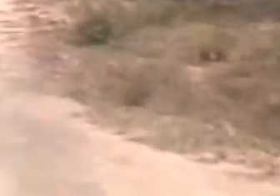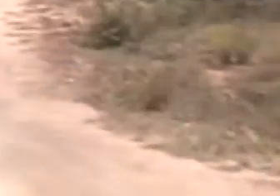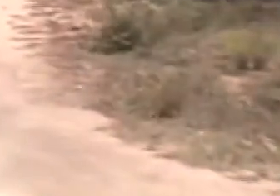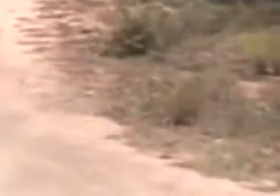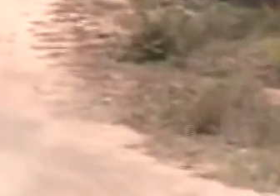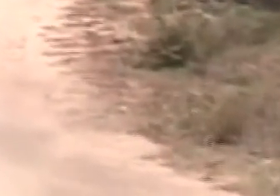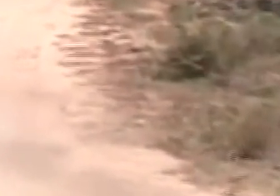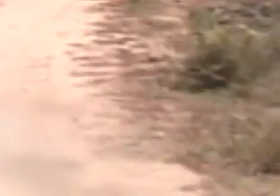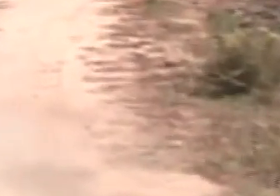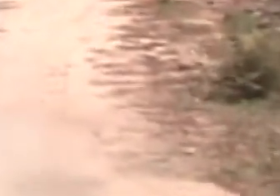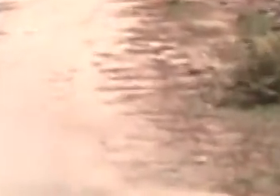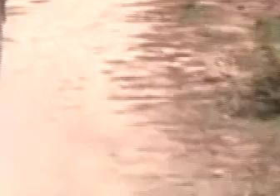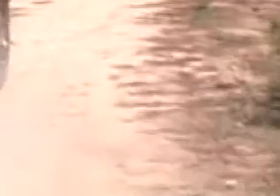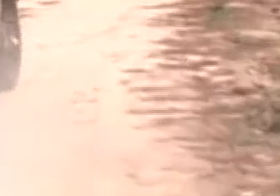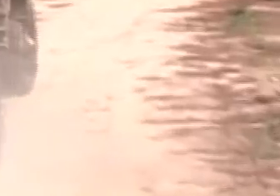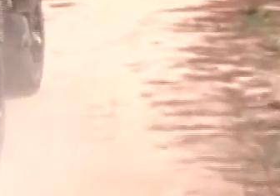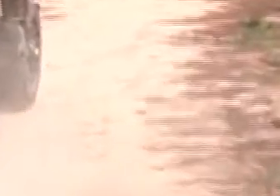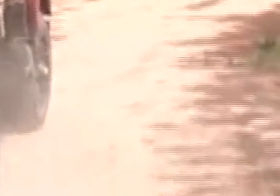no